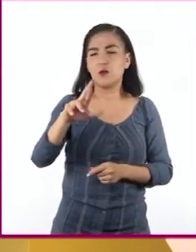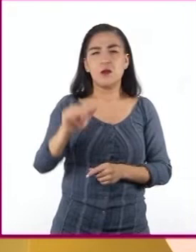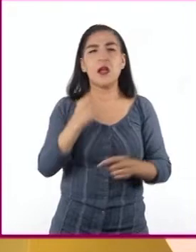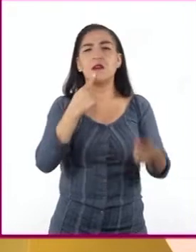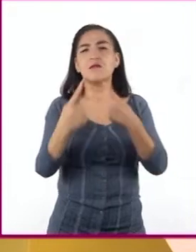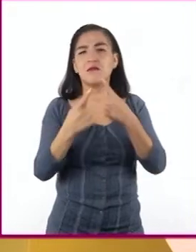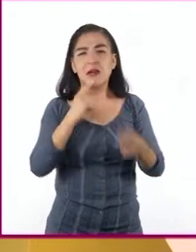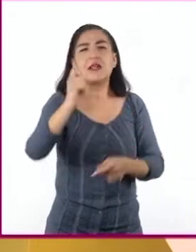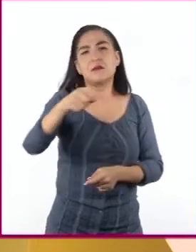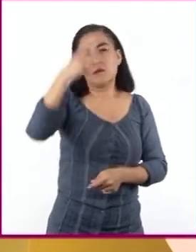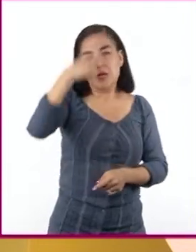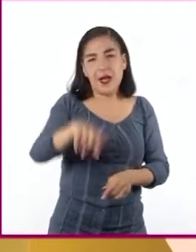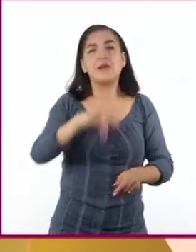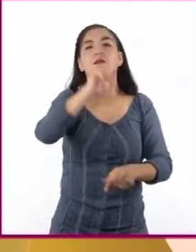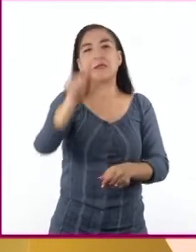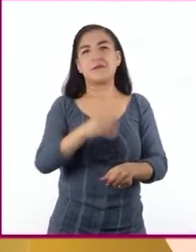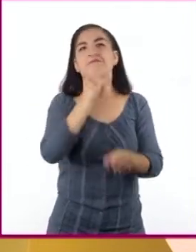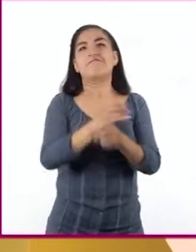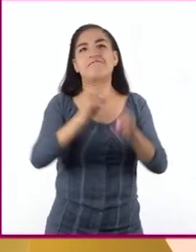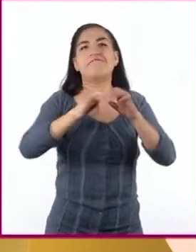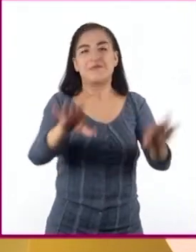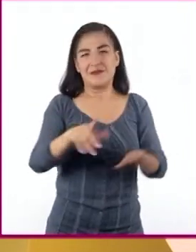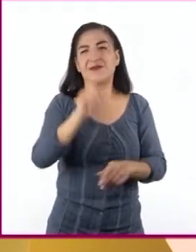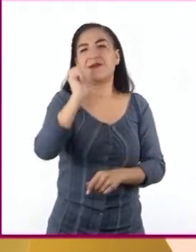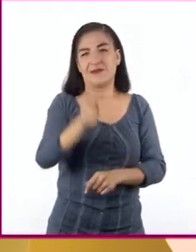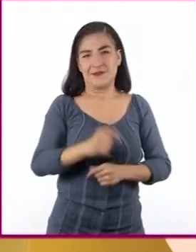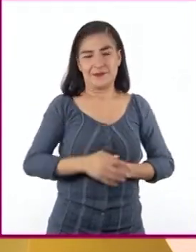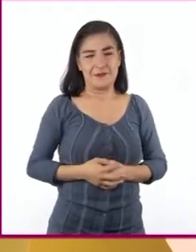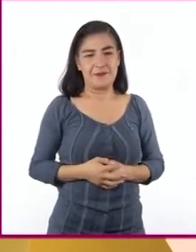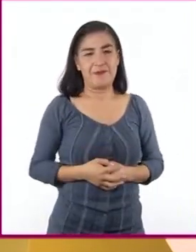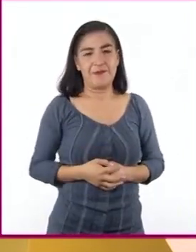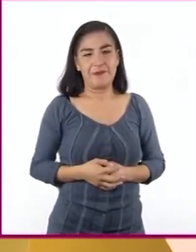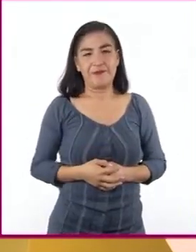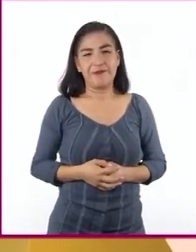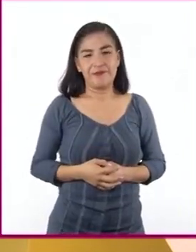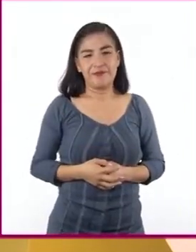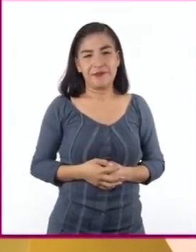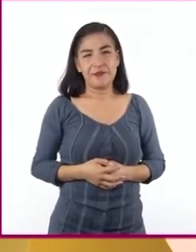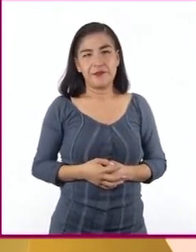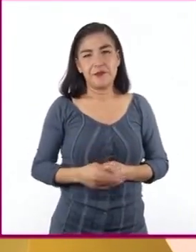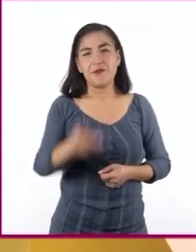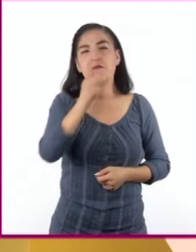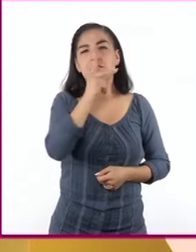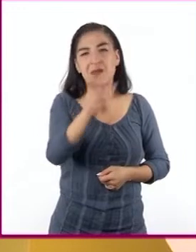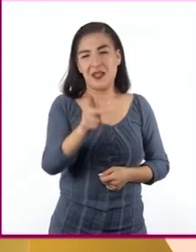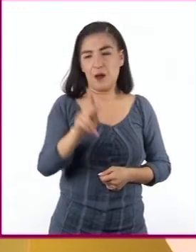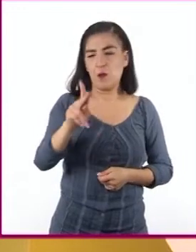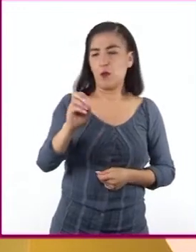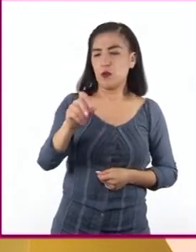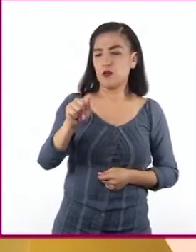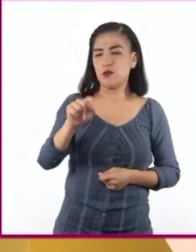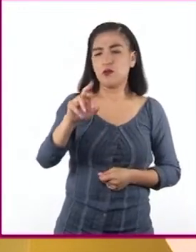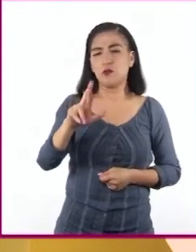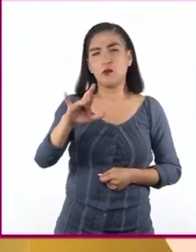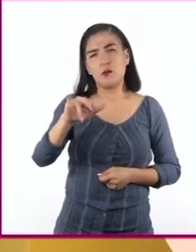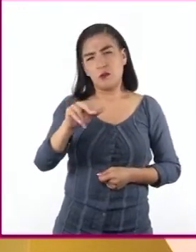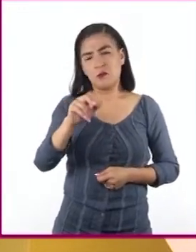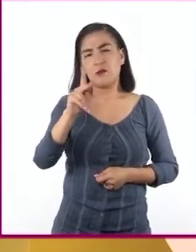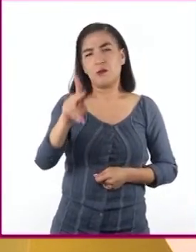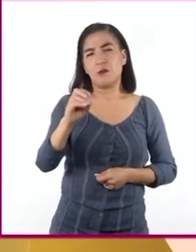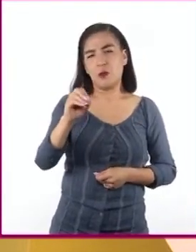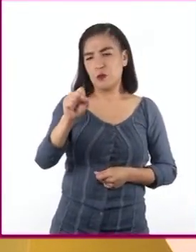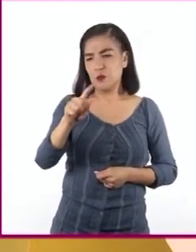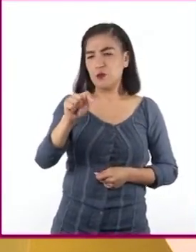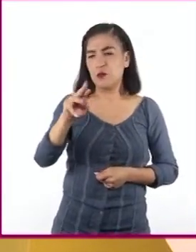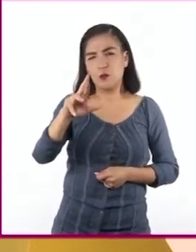la difusión masiva de la información? Las palabras postura y crítica tienen